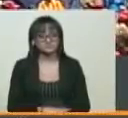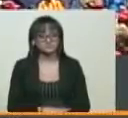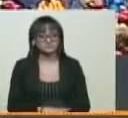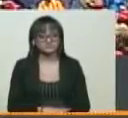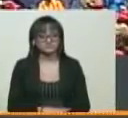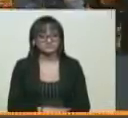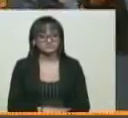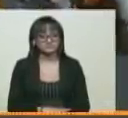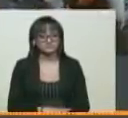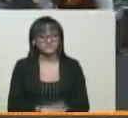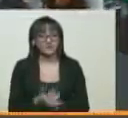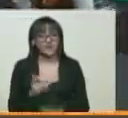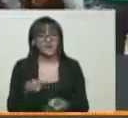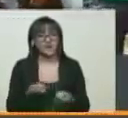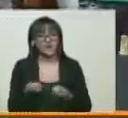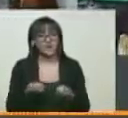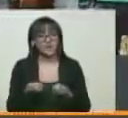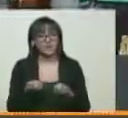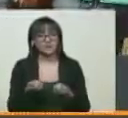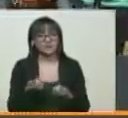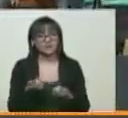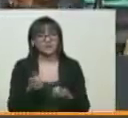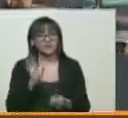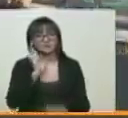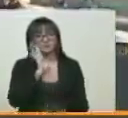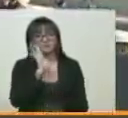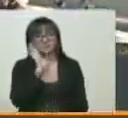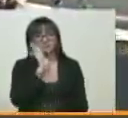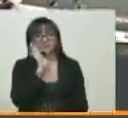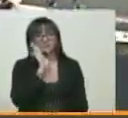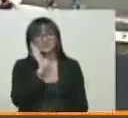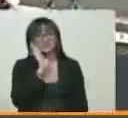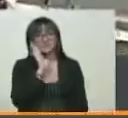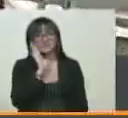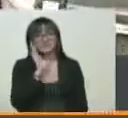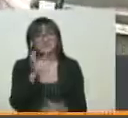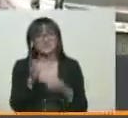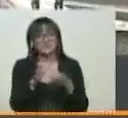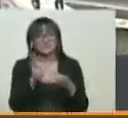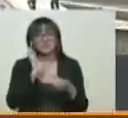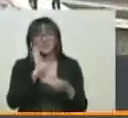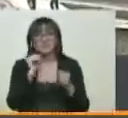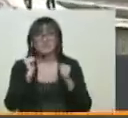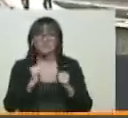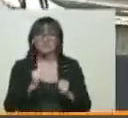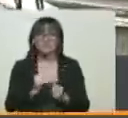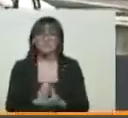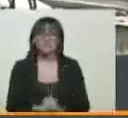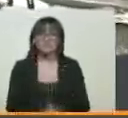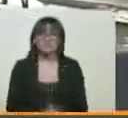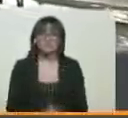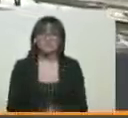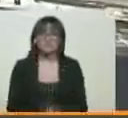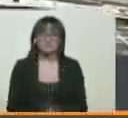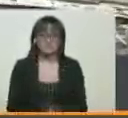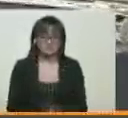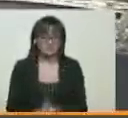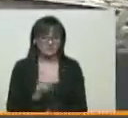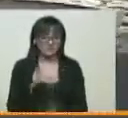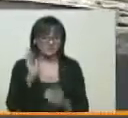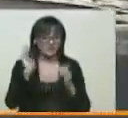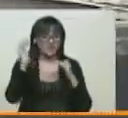Hay una economía criminal llena de mafia, y tenemos que